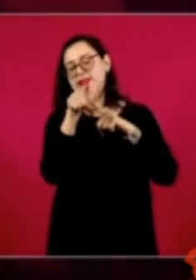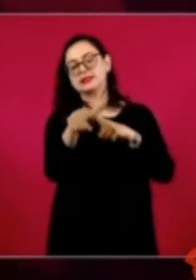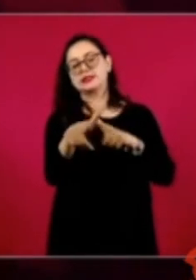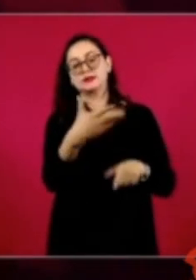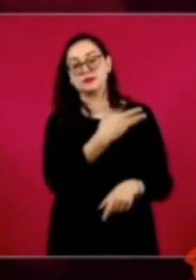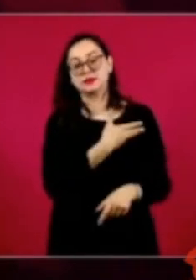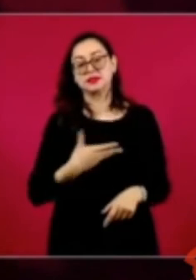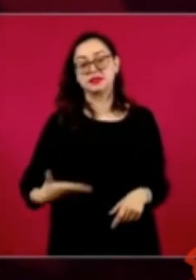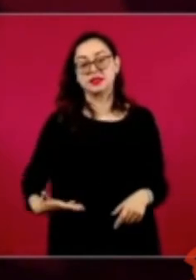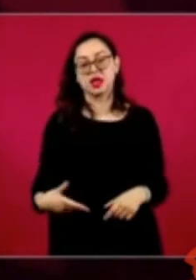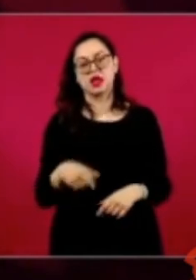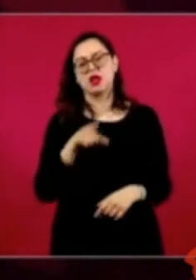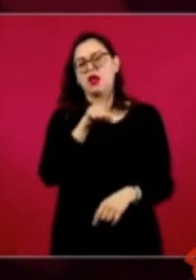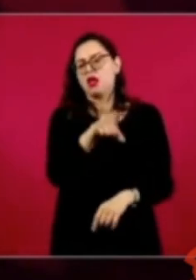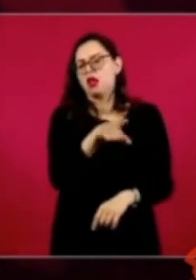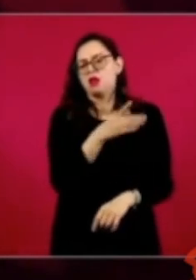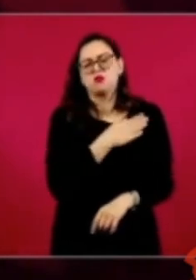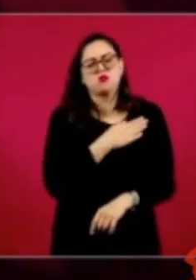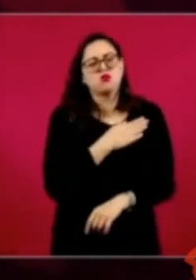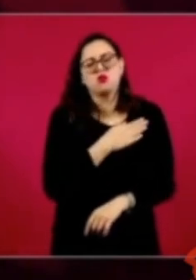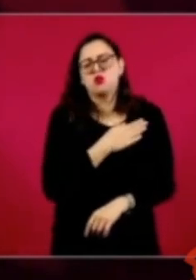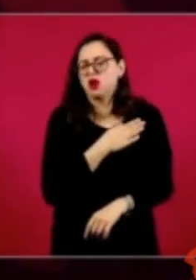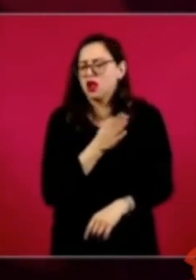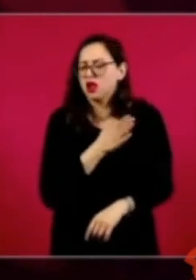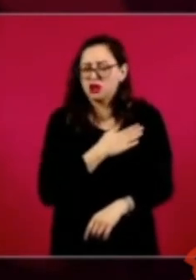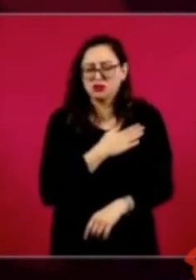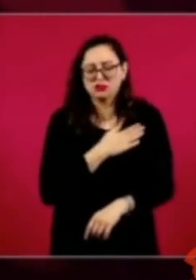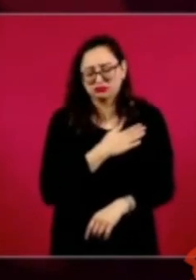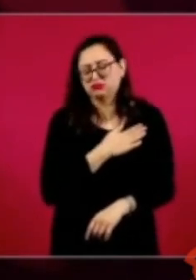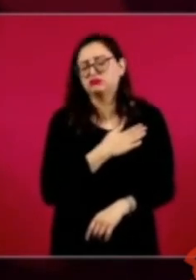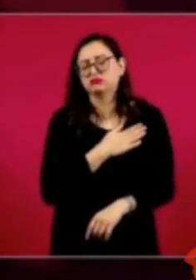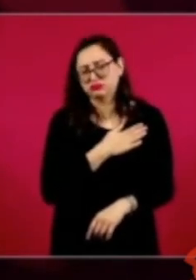Y ahí se sacrificaba cada 4 años.